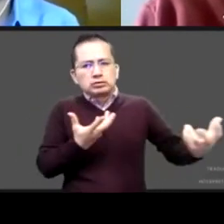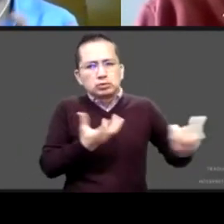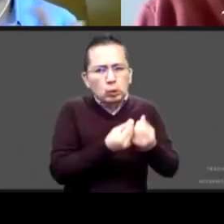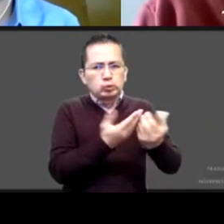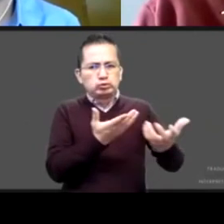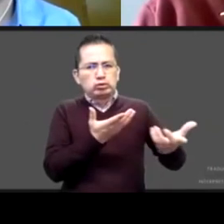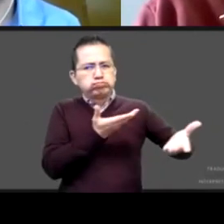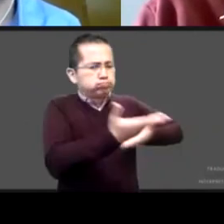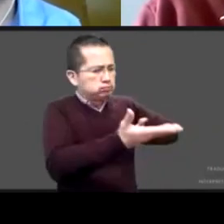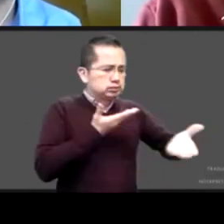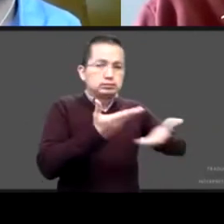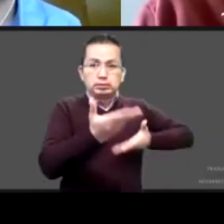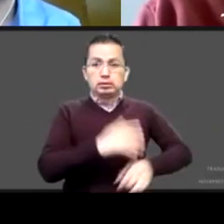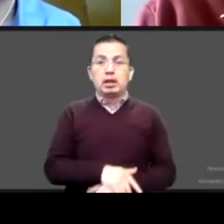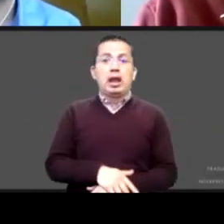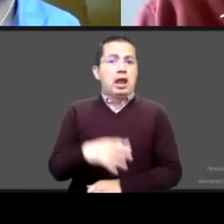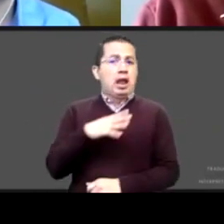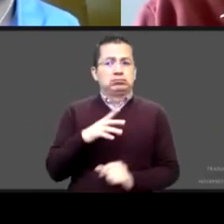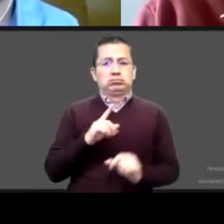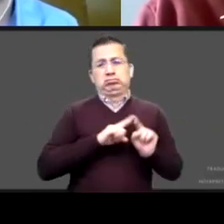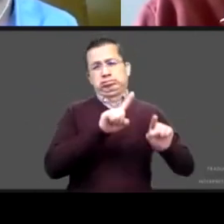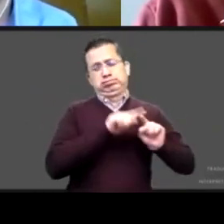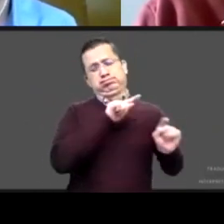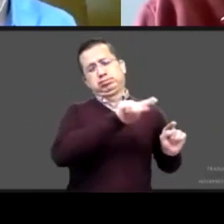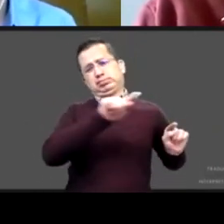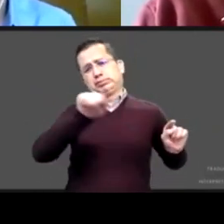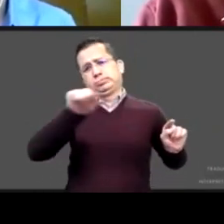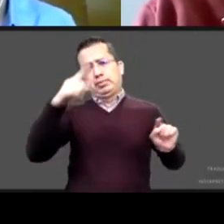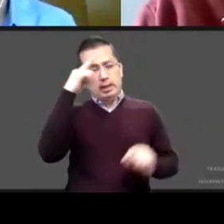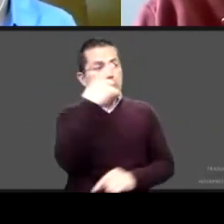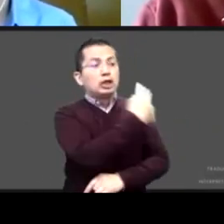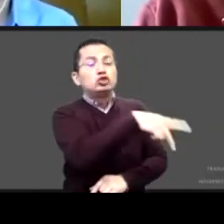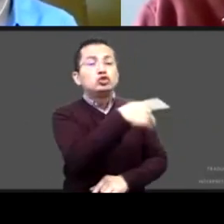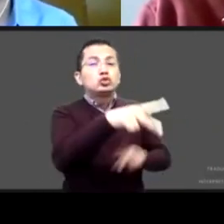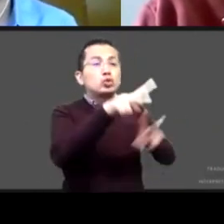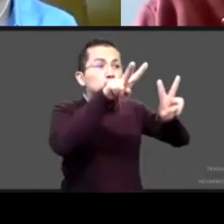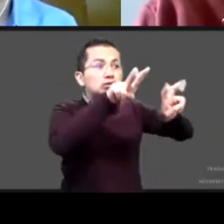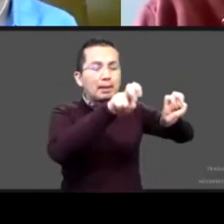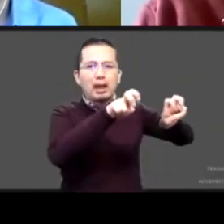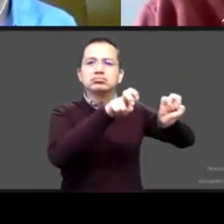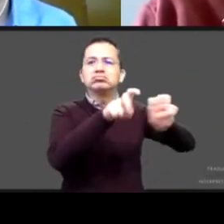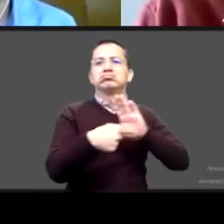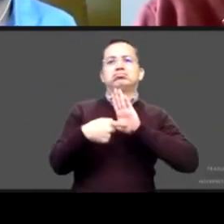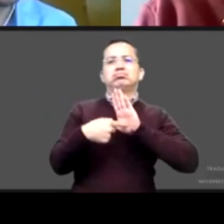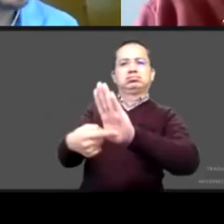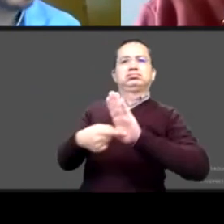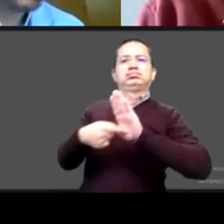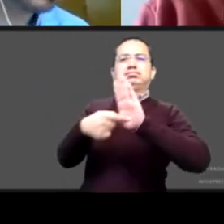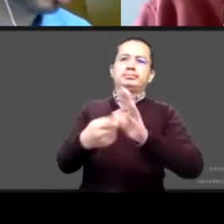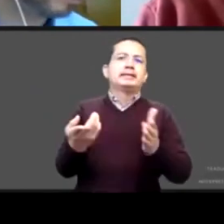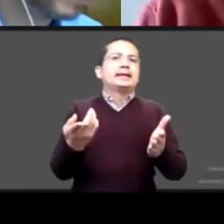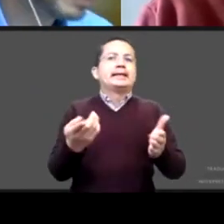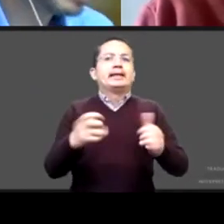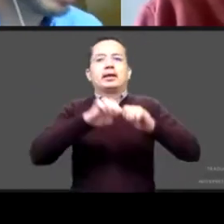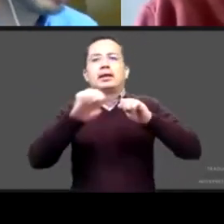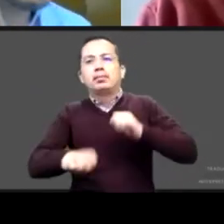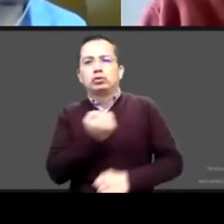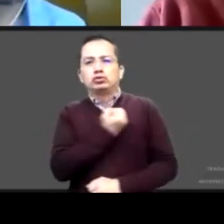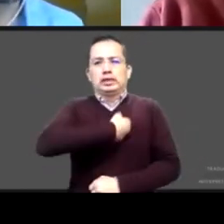donde expresaron distintos temas alrededor de su salud, sobre la violencia, sobre educación.